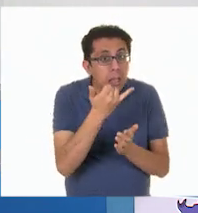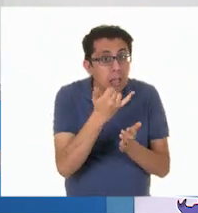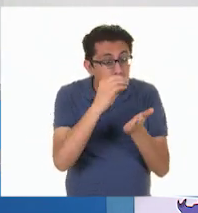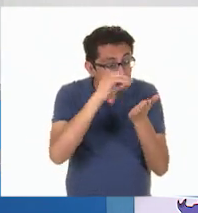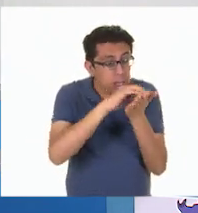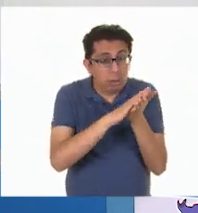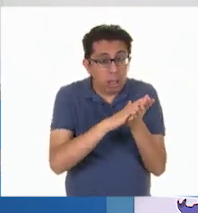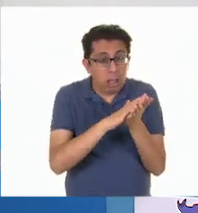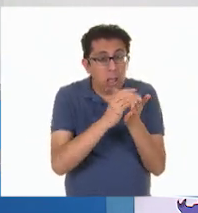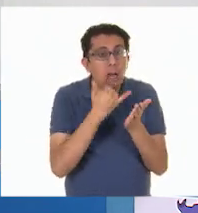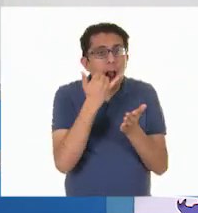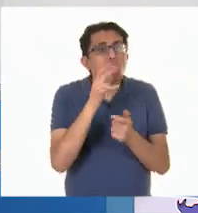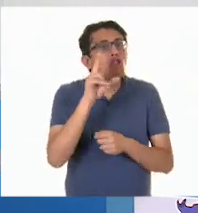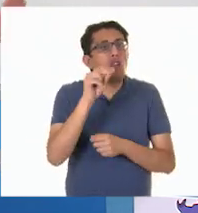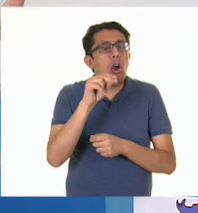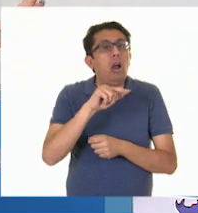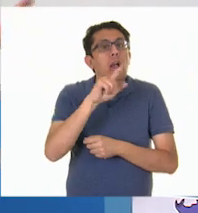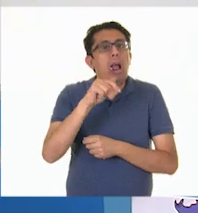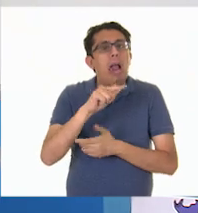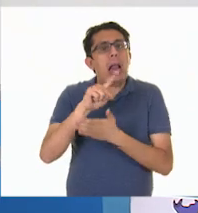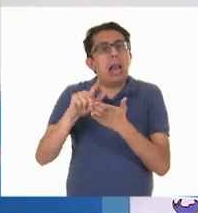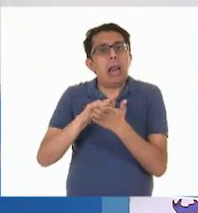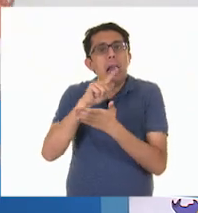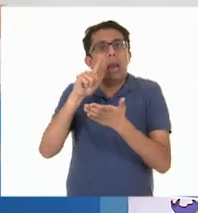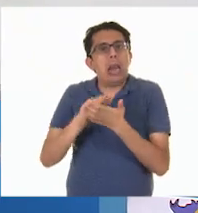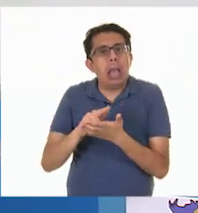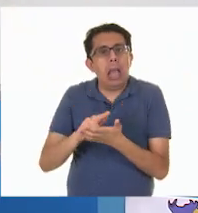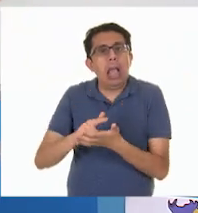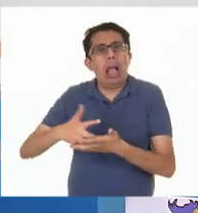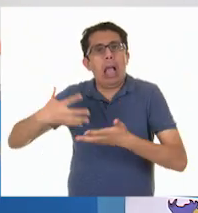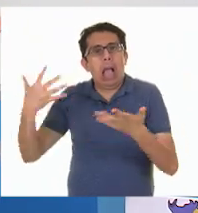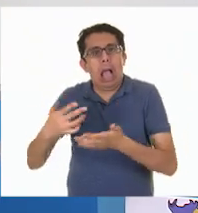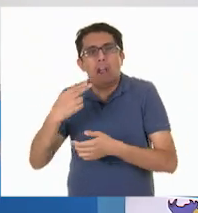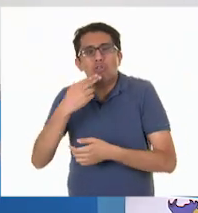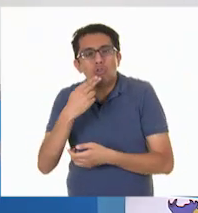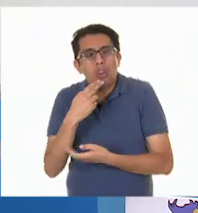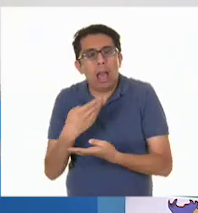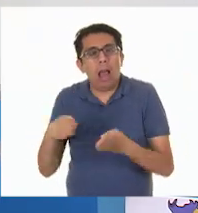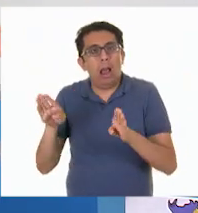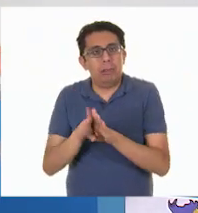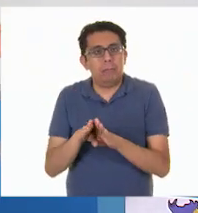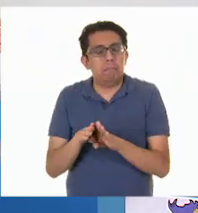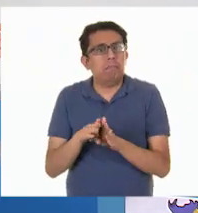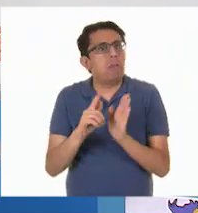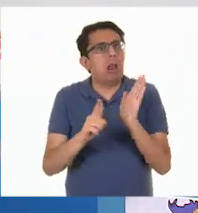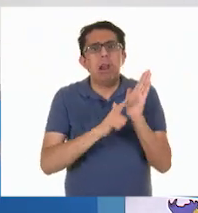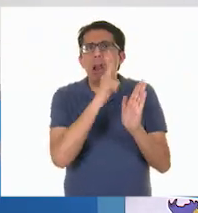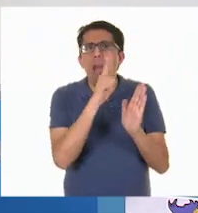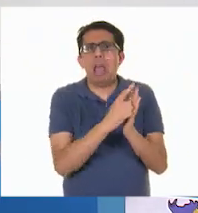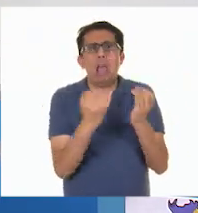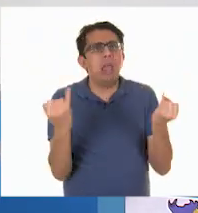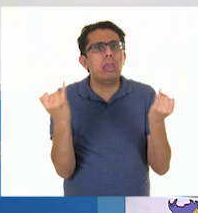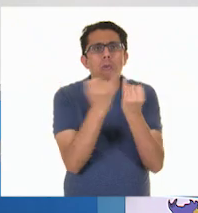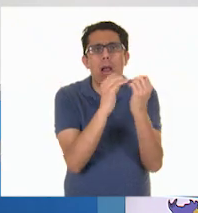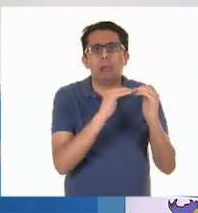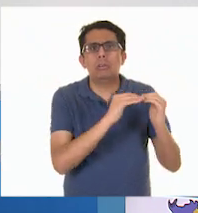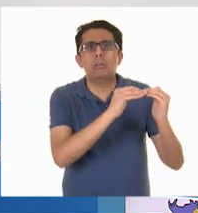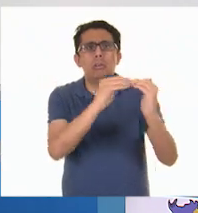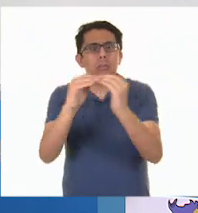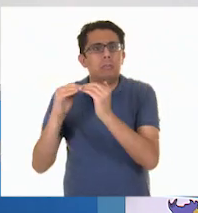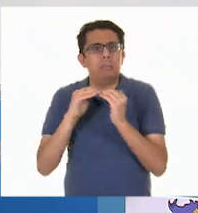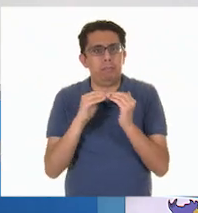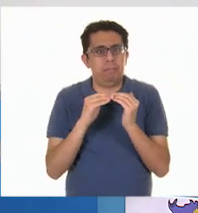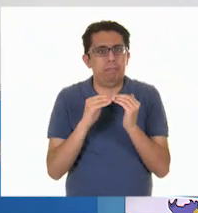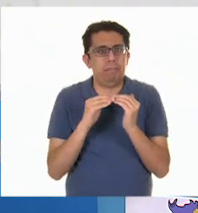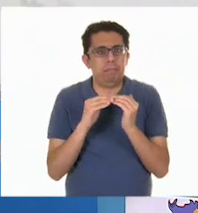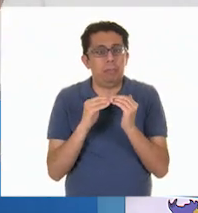ley. Cómo Bueno, se claro, interpreta, tienes razón, maestra, porque sí, la ley, exactamente. como decíamos antes, la ley es para todos y en momento se aplica, entonces eso es